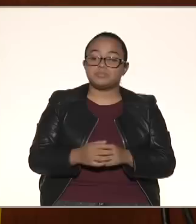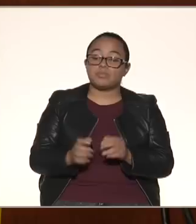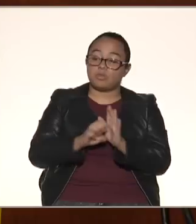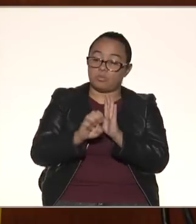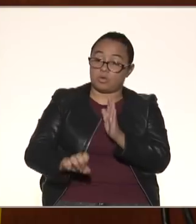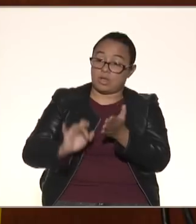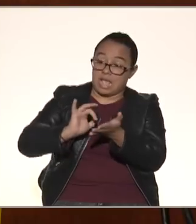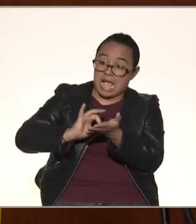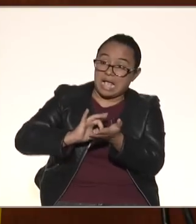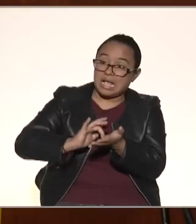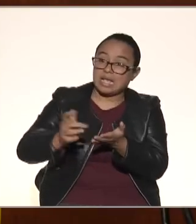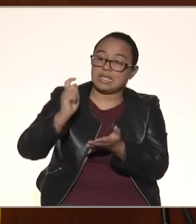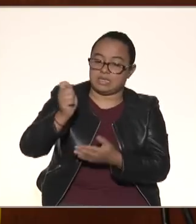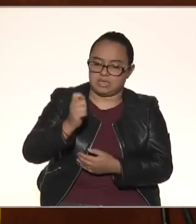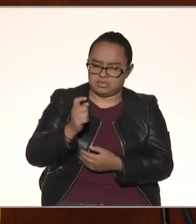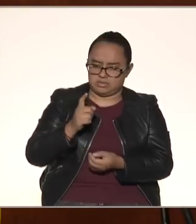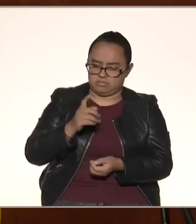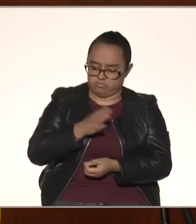ser generoso?